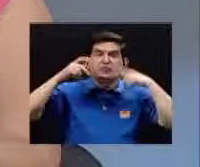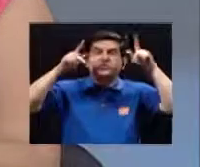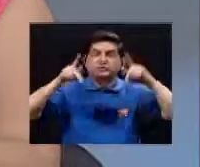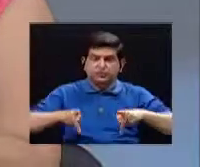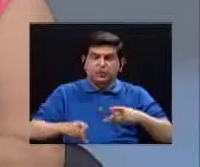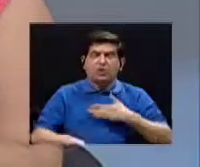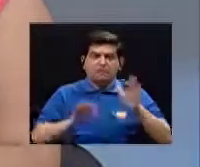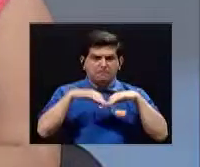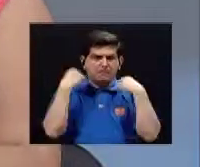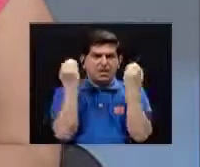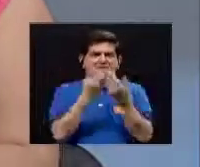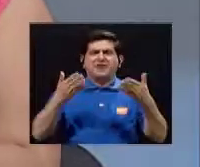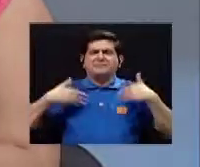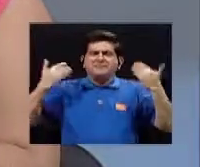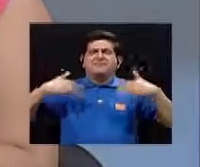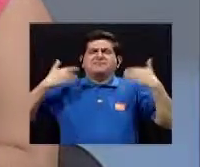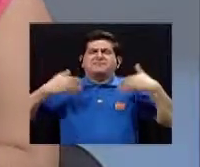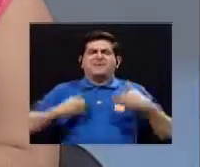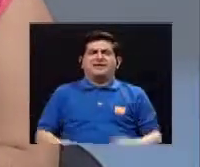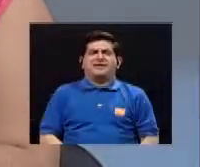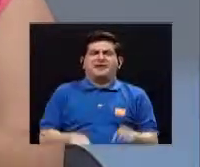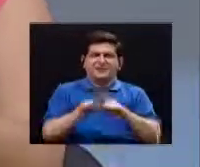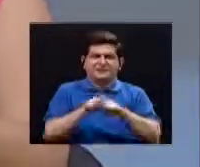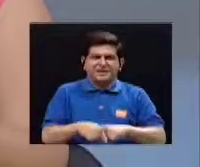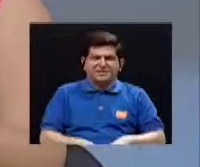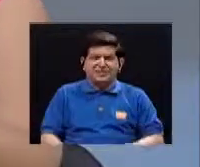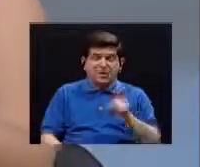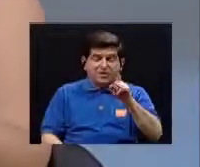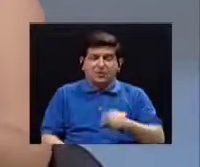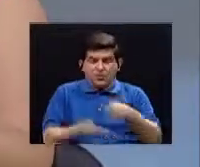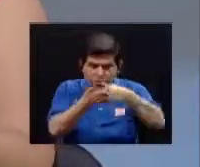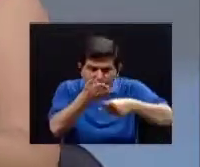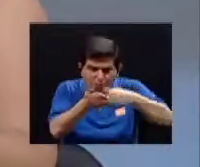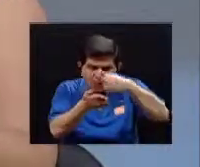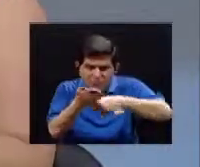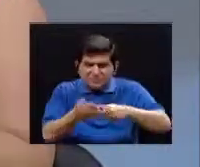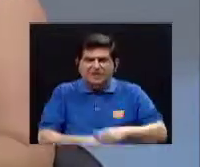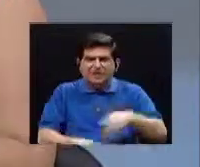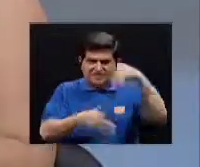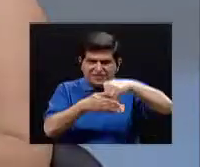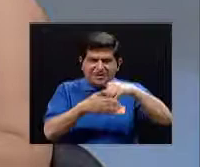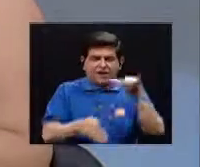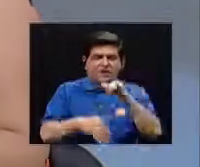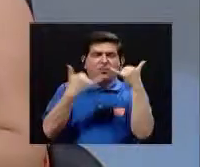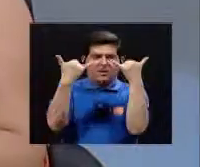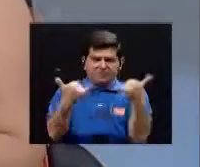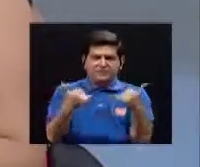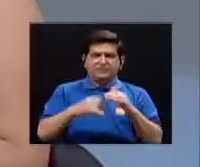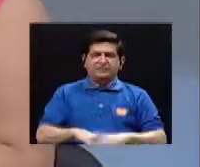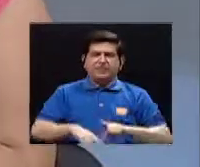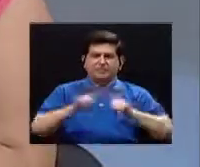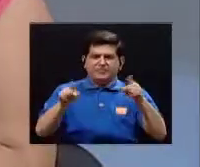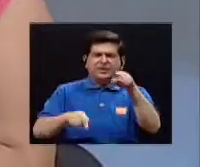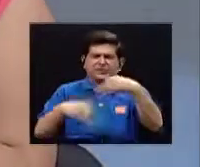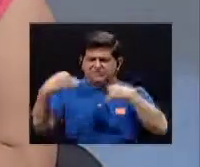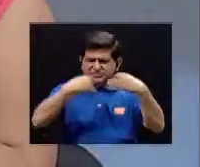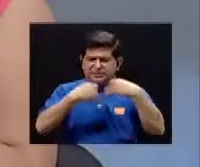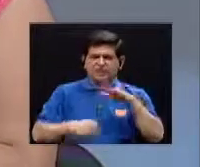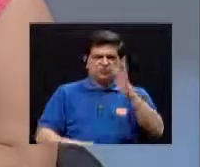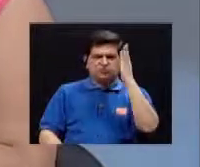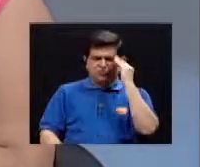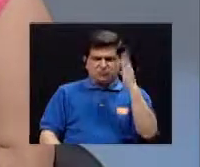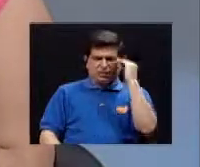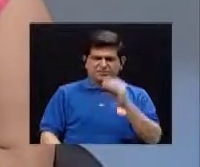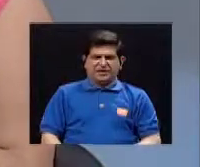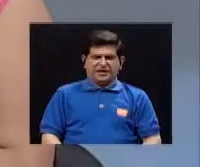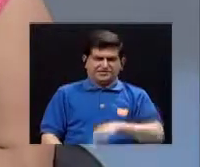de eso la emoción de la gente mi familia contenta las postalitas que uno estaba coleccionado en ese momento tal como ahora se están coleccionando pero